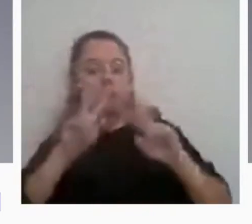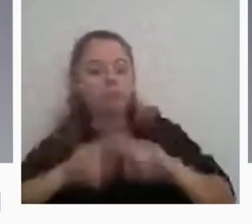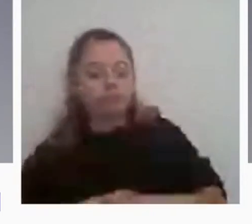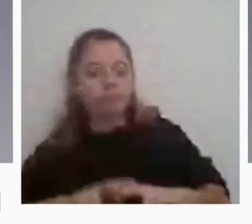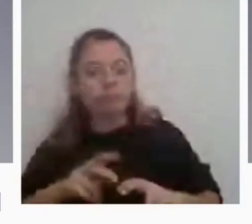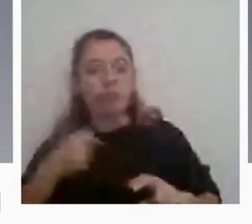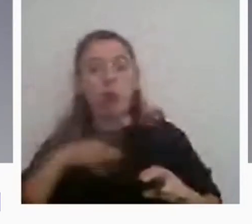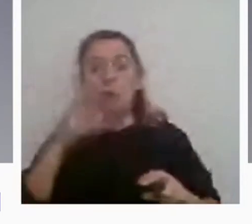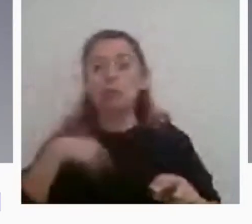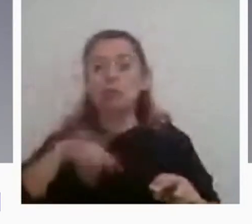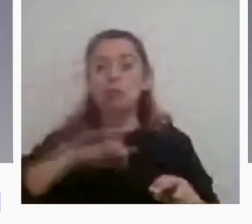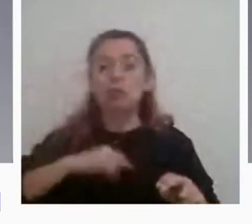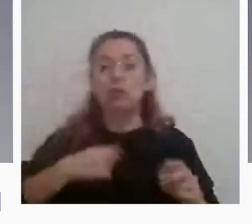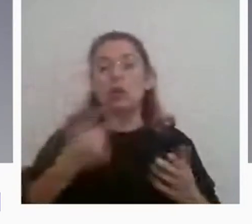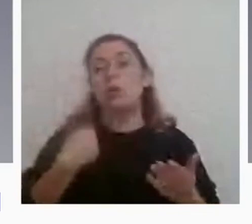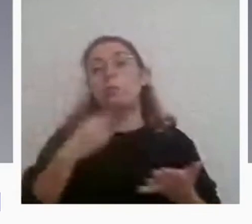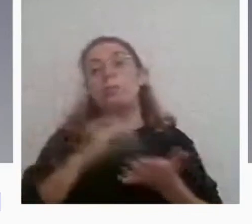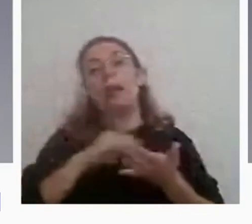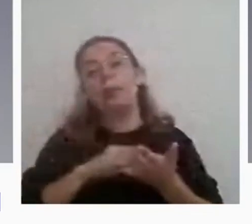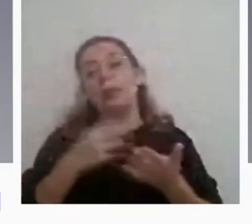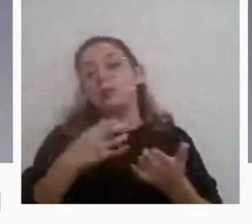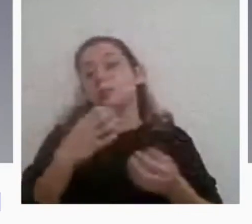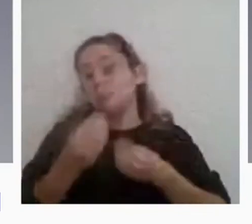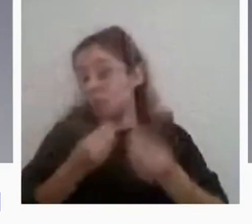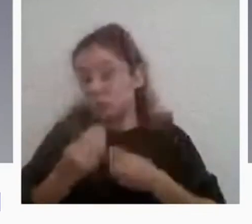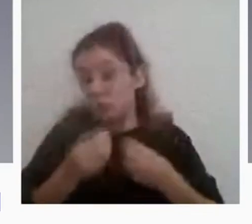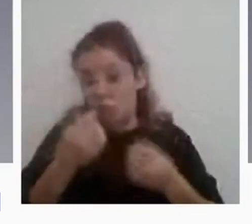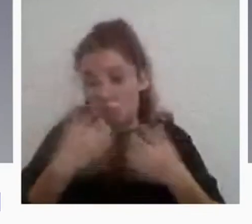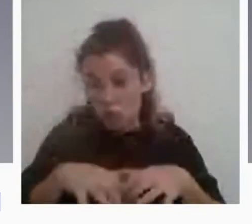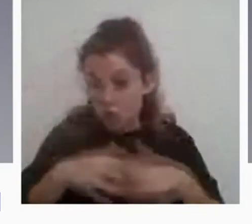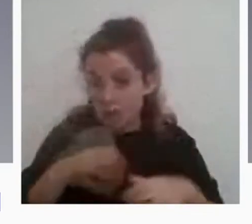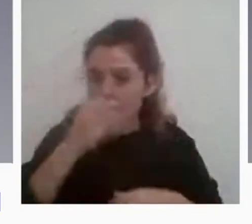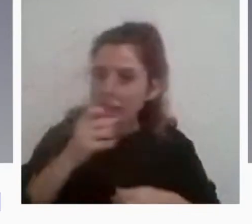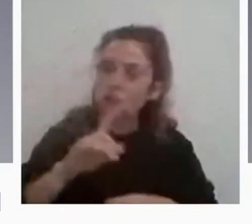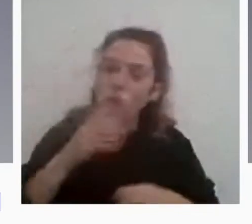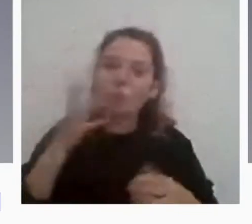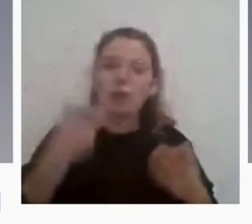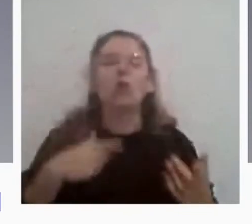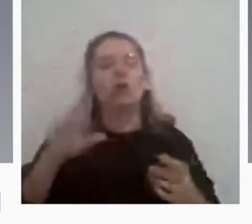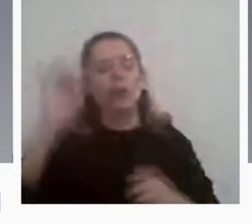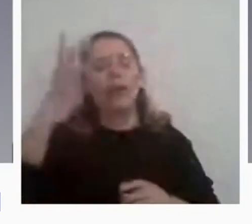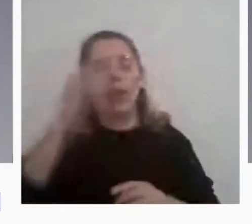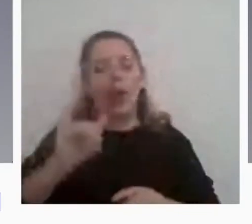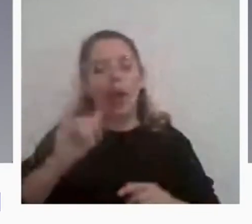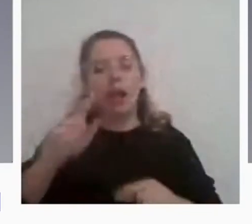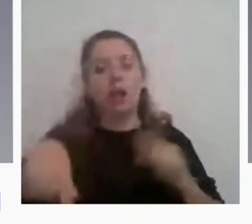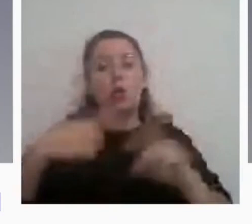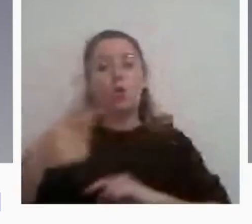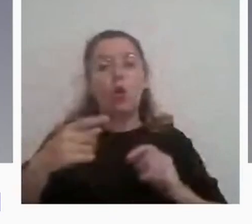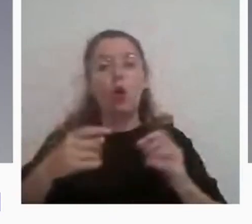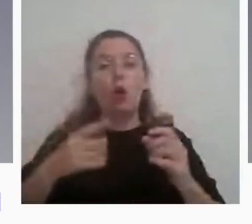quizás por veces que no va muy bien, pero tenemos esa idea y dar una oportunidad y después medir el impacto para invertir